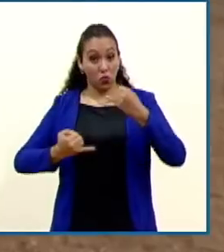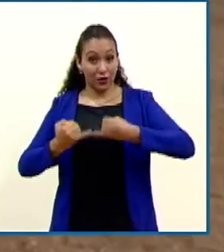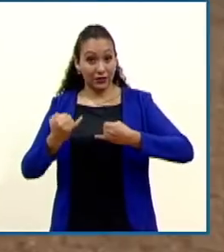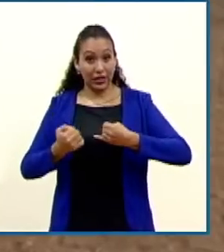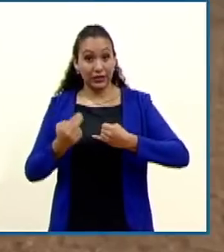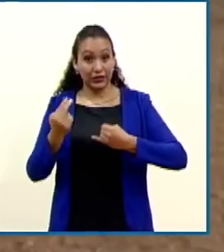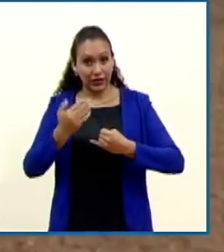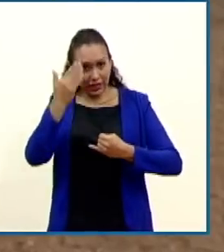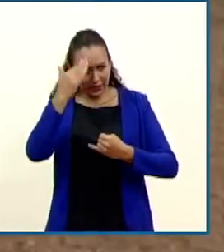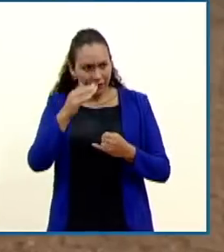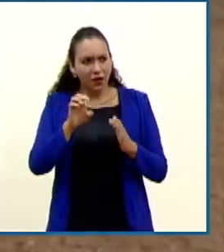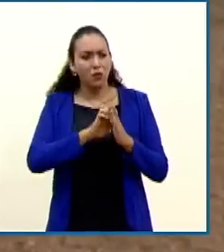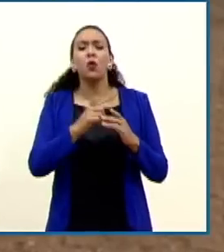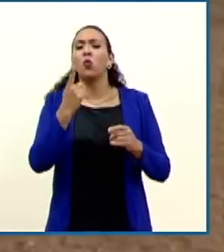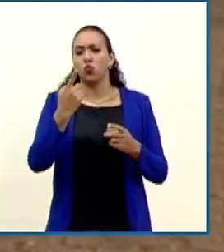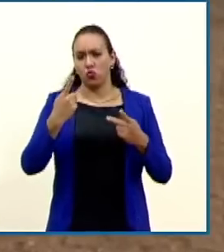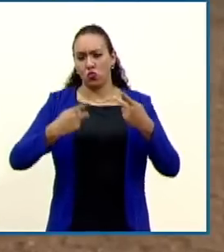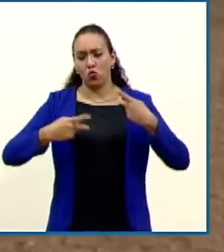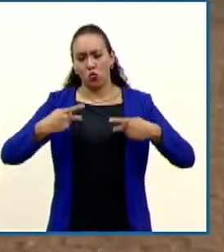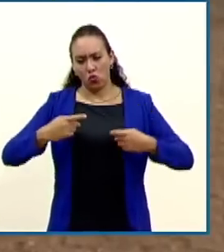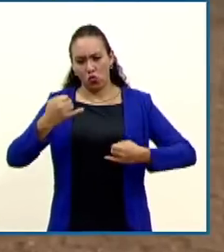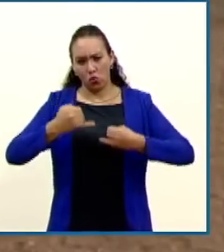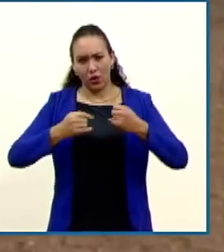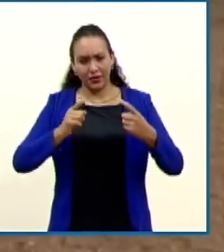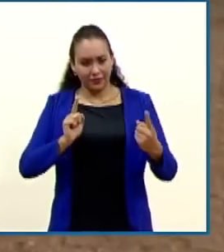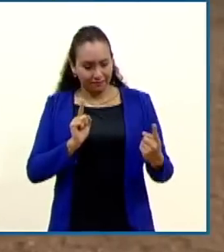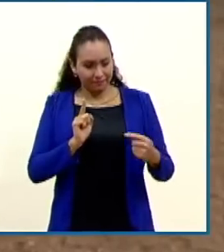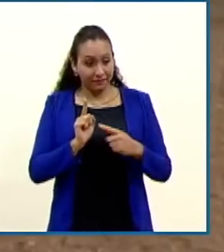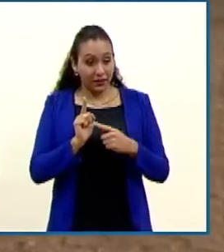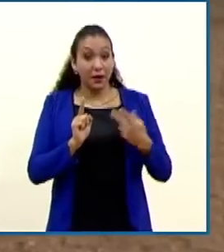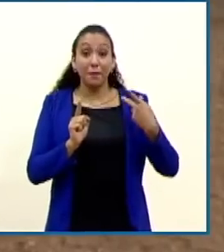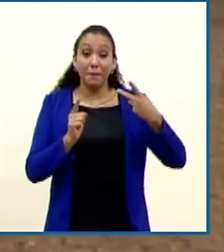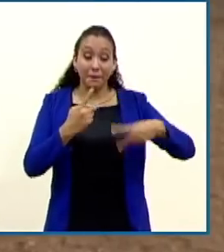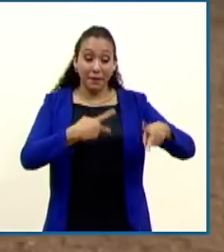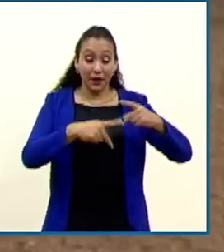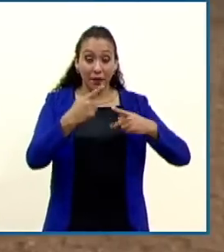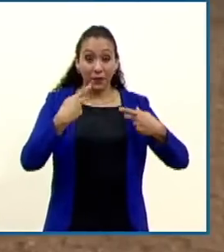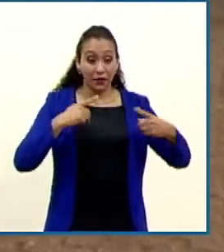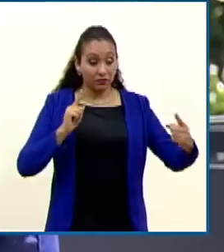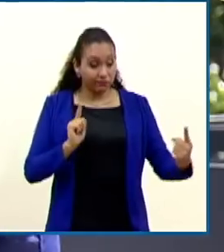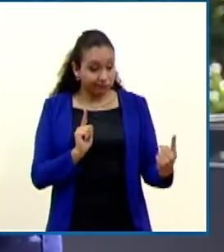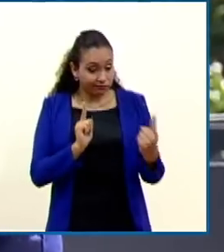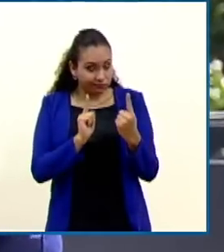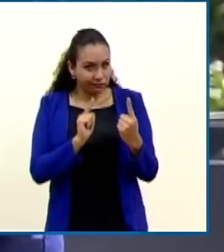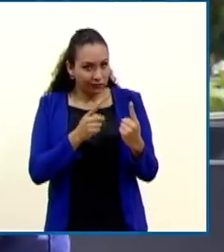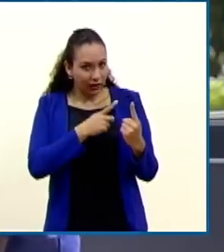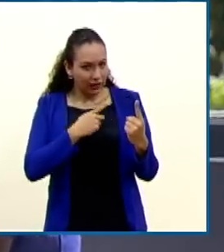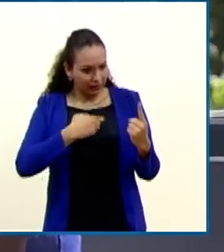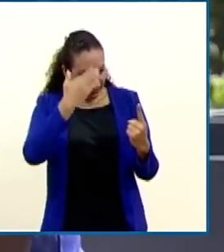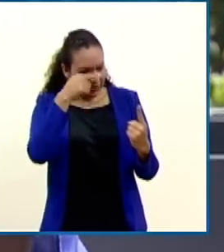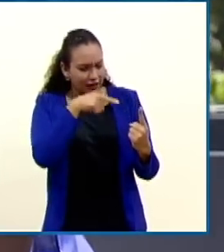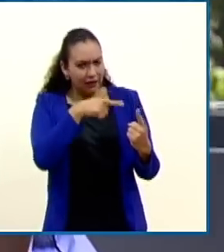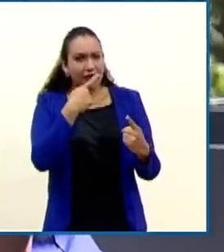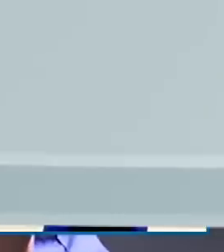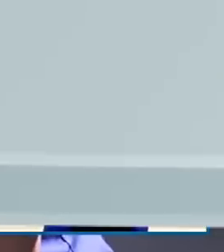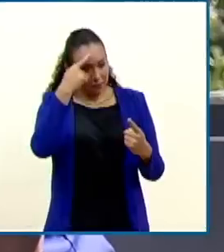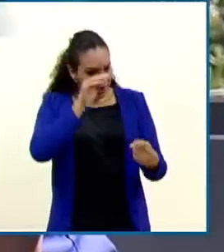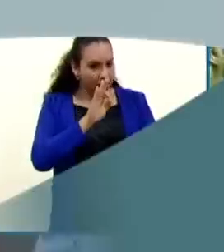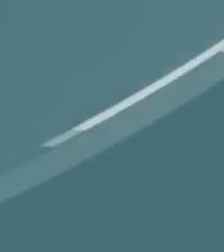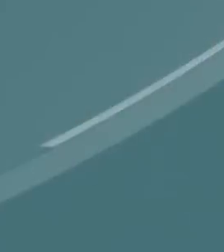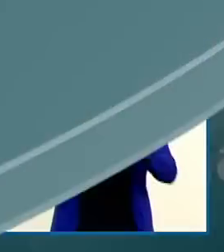de justicia, porque hay grupos en situación de vulnerabilidad y para ellos hay un régimen de protección especial.